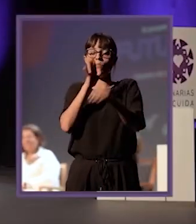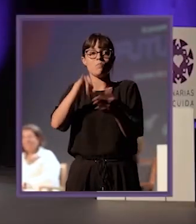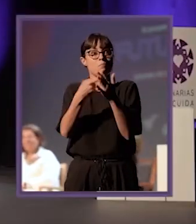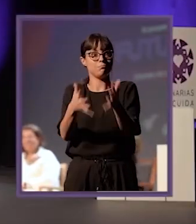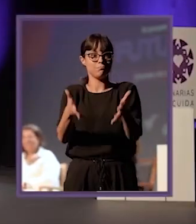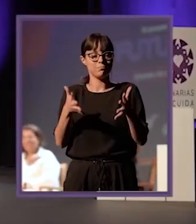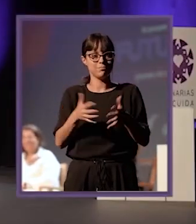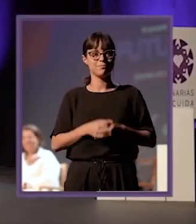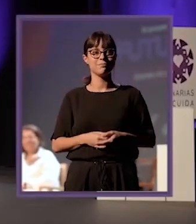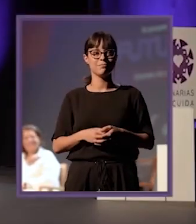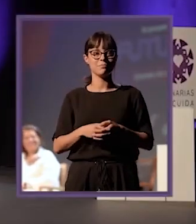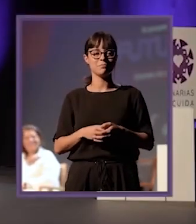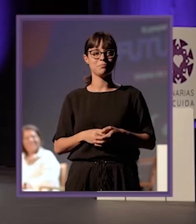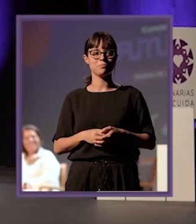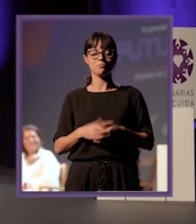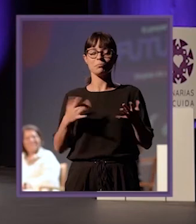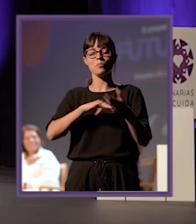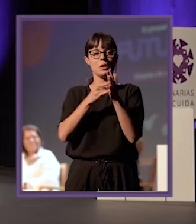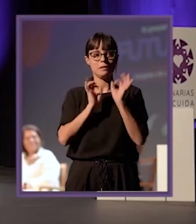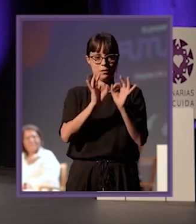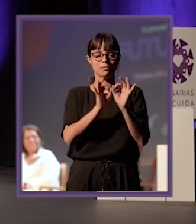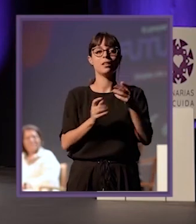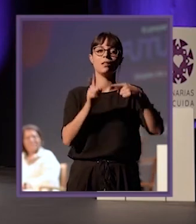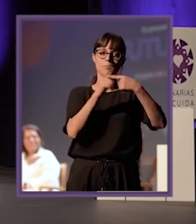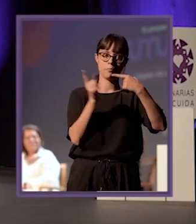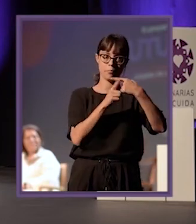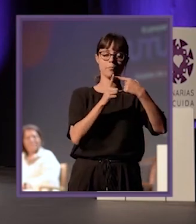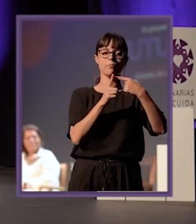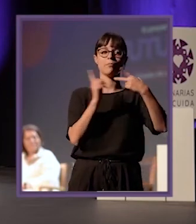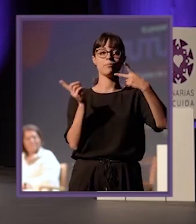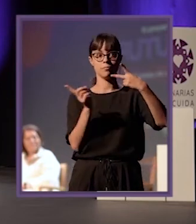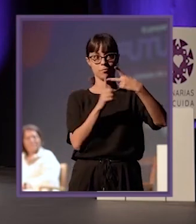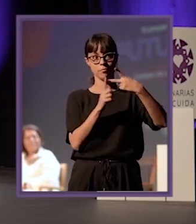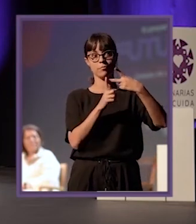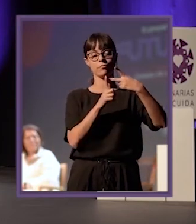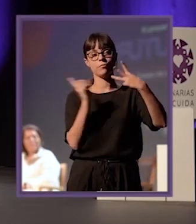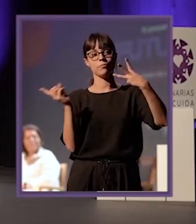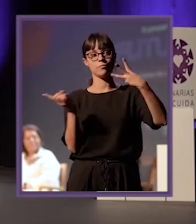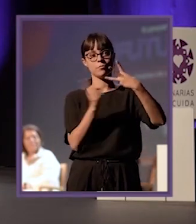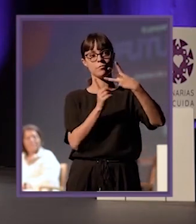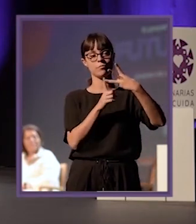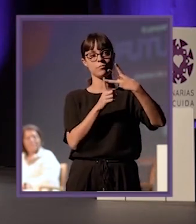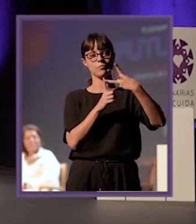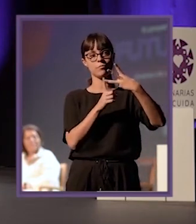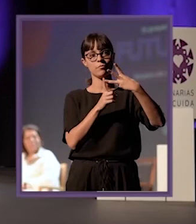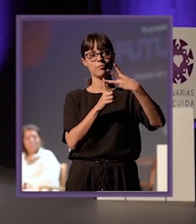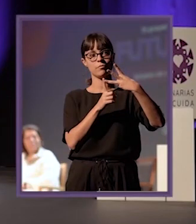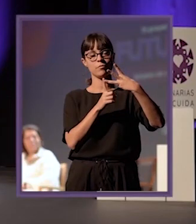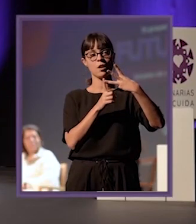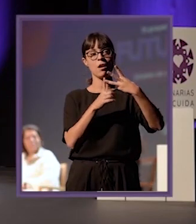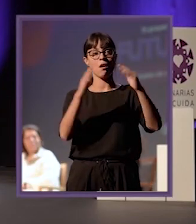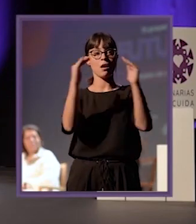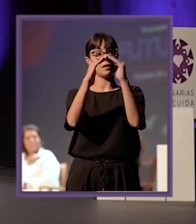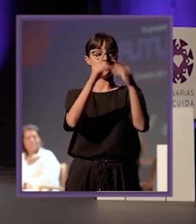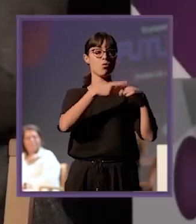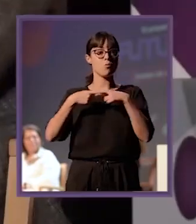volvemos a los proyectos en concreto. Hemos hablado del edificio intergeneracional, hemos hablado del cohousing, hemos hablado de viviendas compartidas.